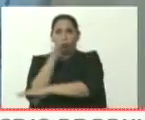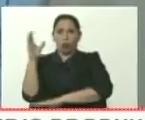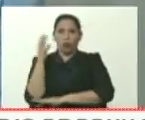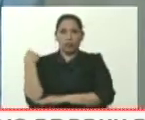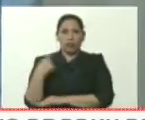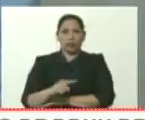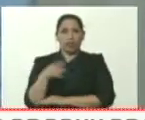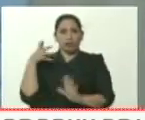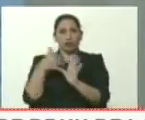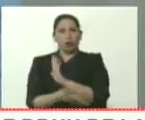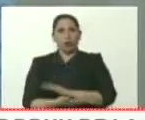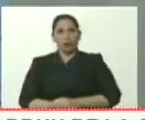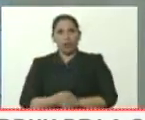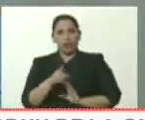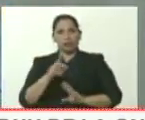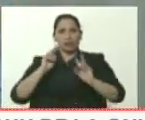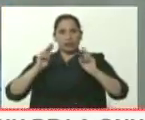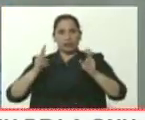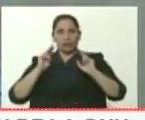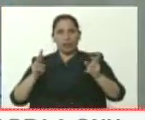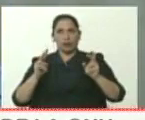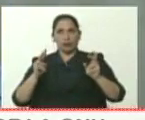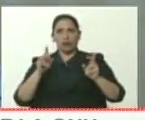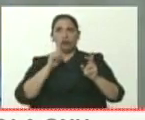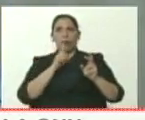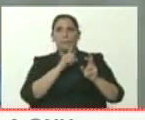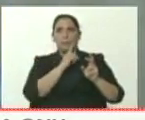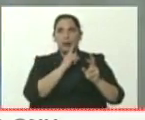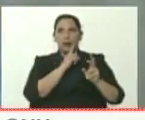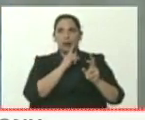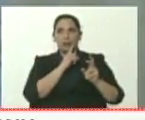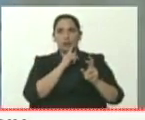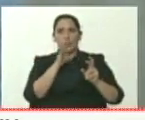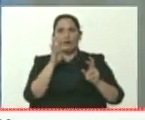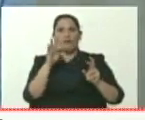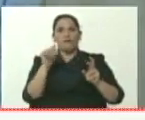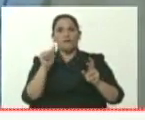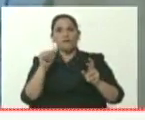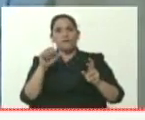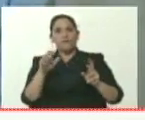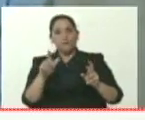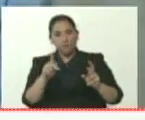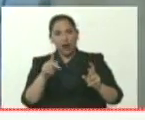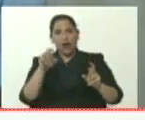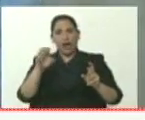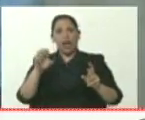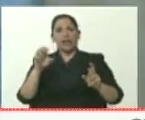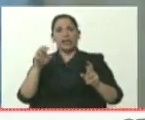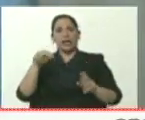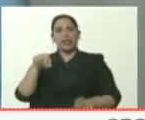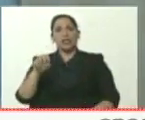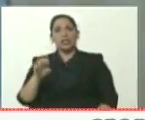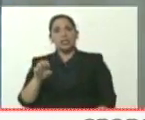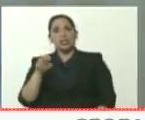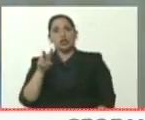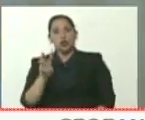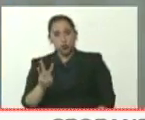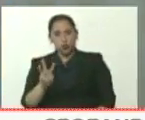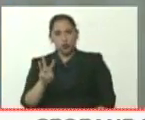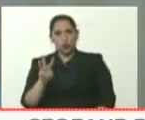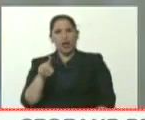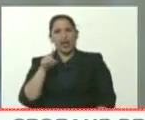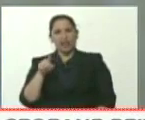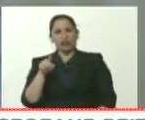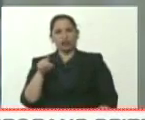respecto a ese término. Lo llamamos fake news. lo llamamos construcción de